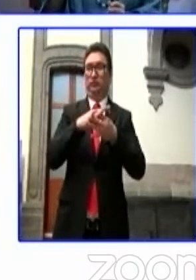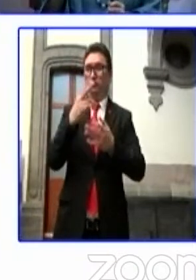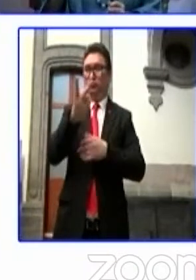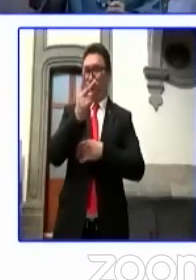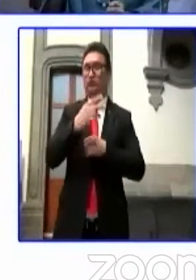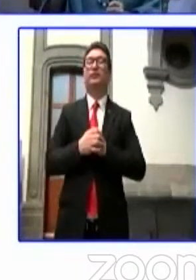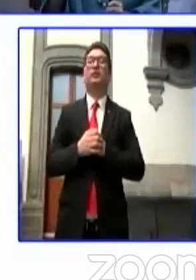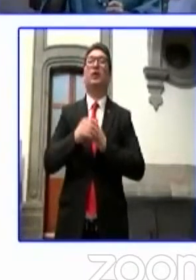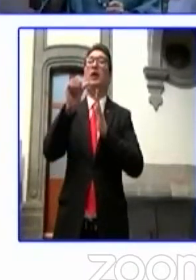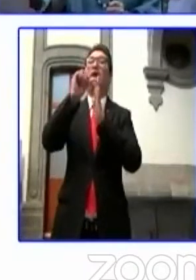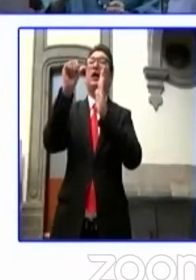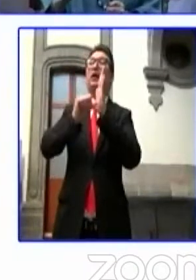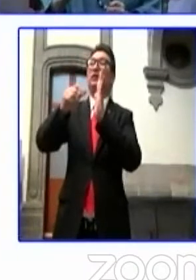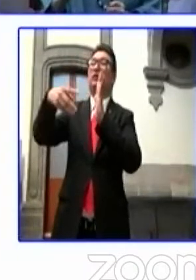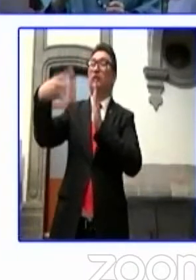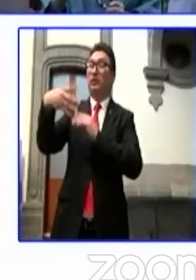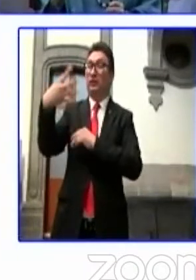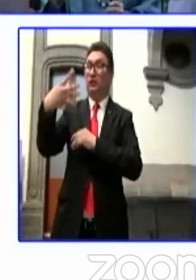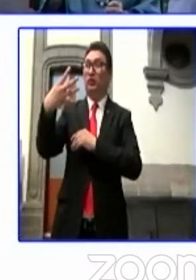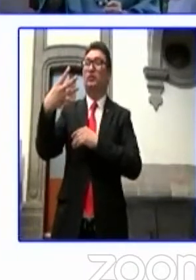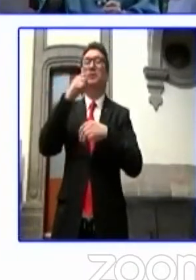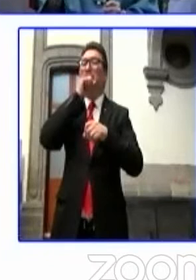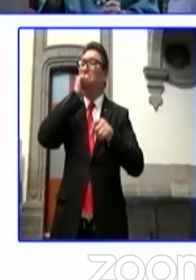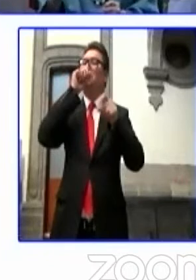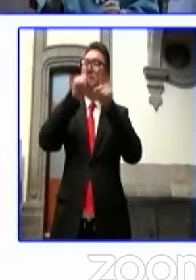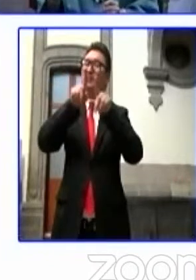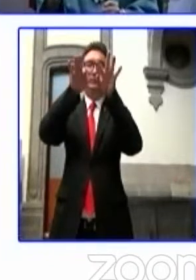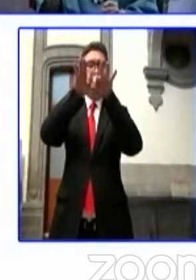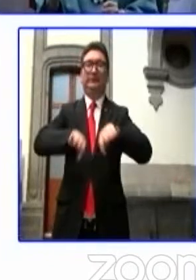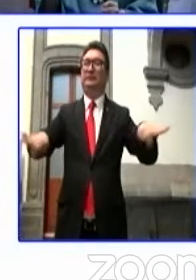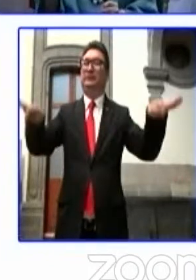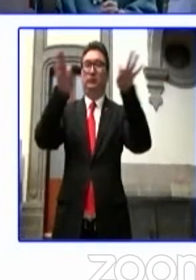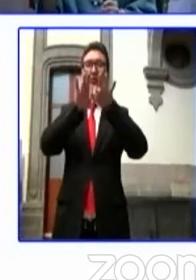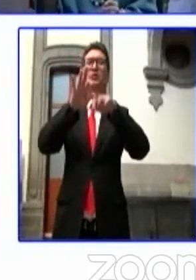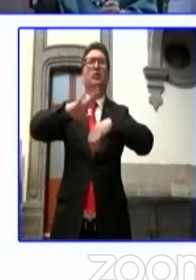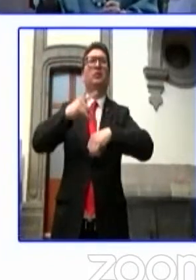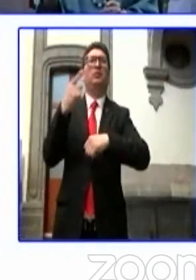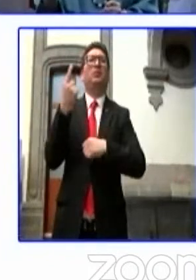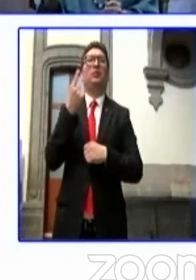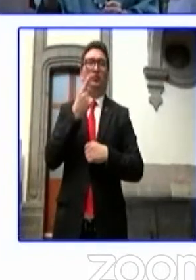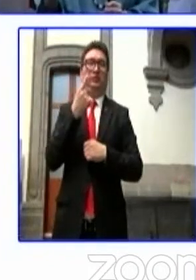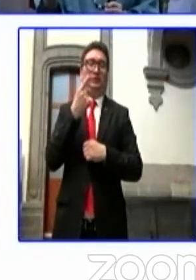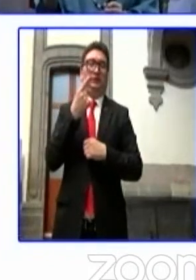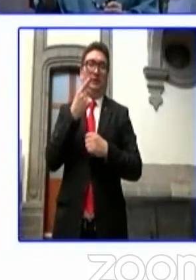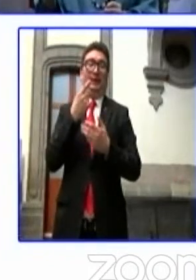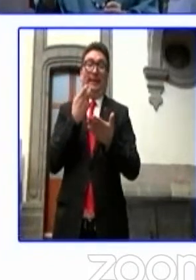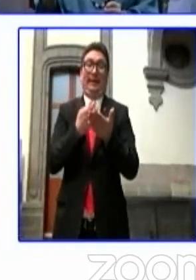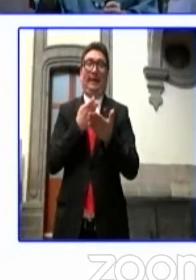el artículo 14, que también es muy importante porque evita